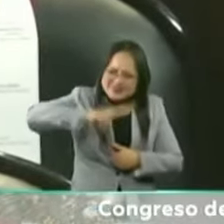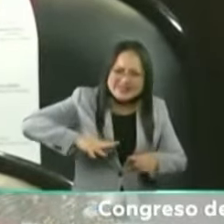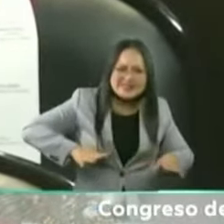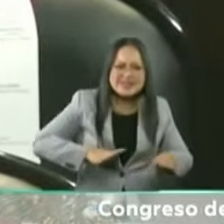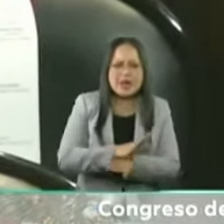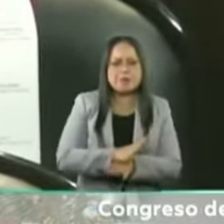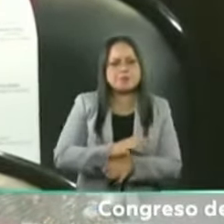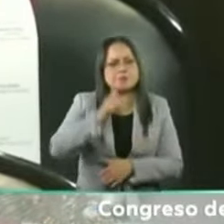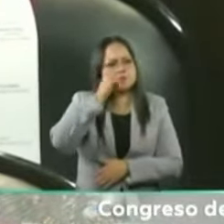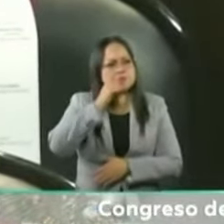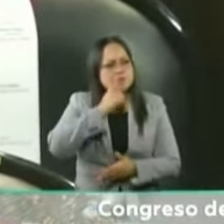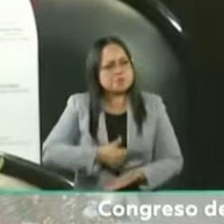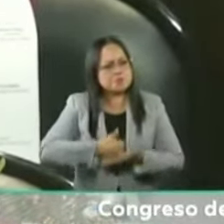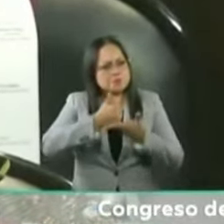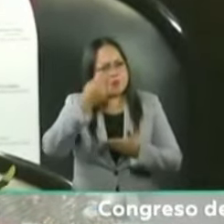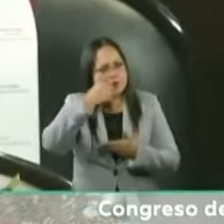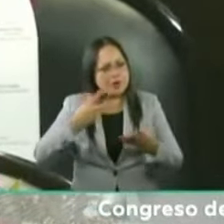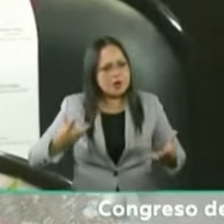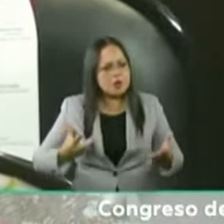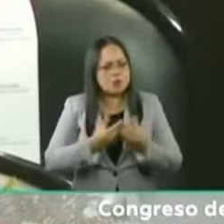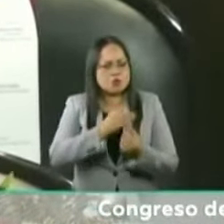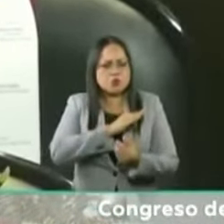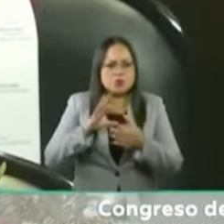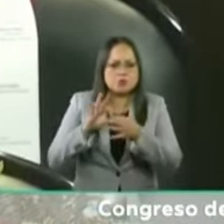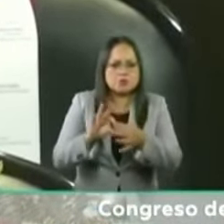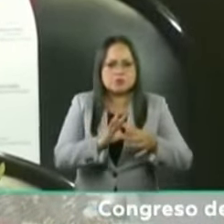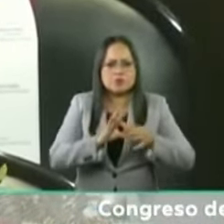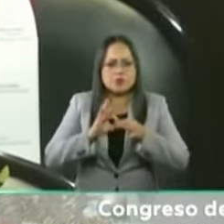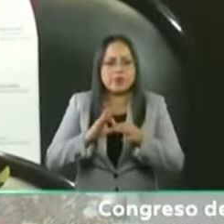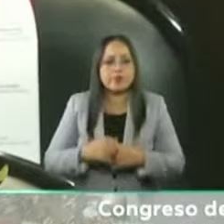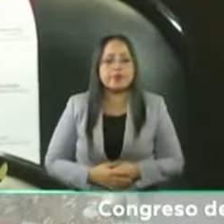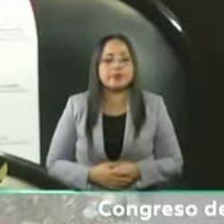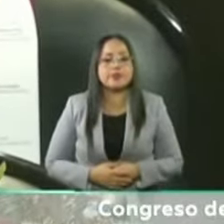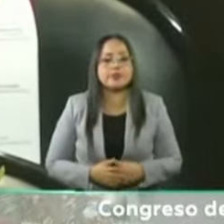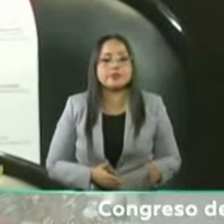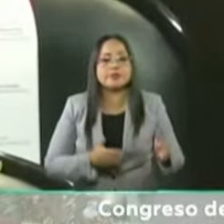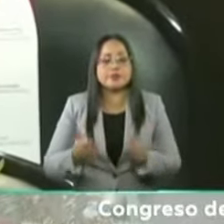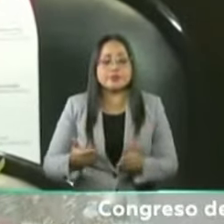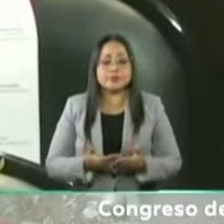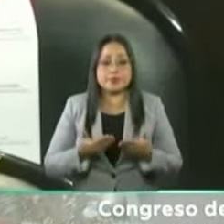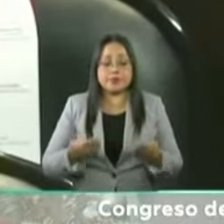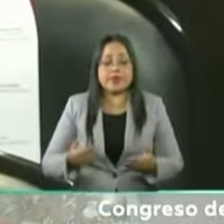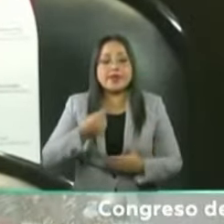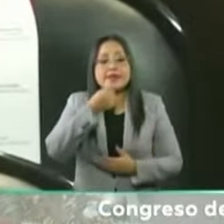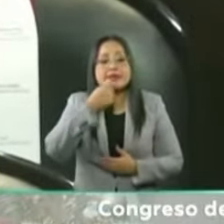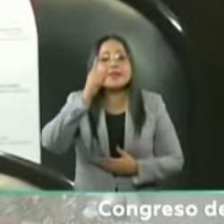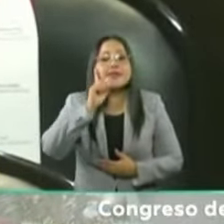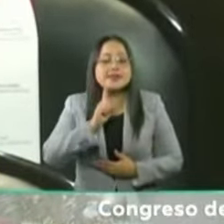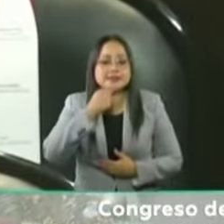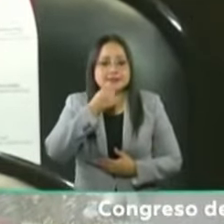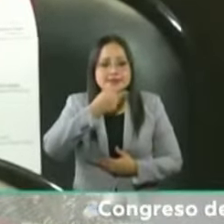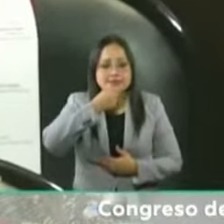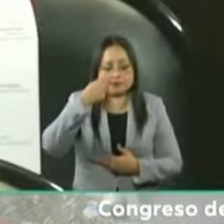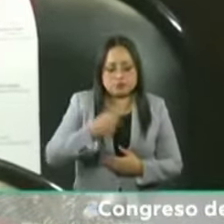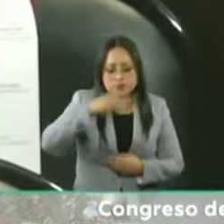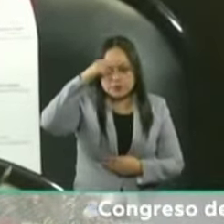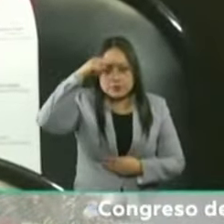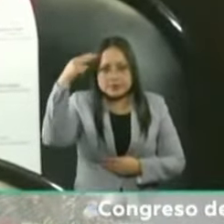heroico Colegio Militar, ya como un saludo militar, Gaby, porque además de ser la primera